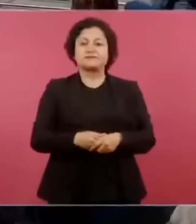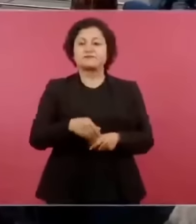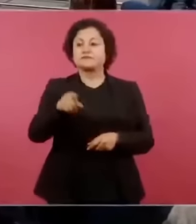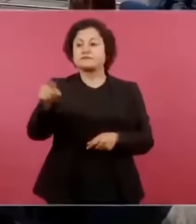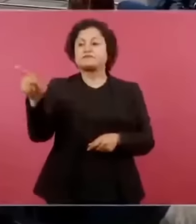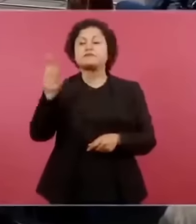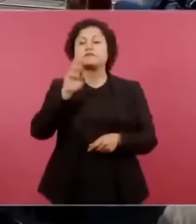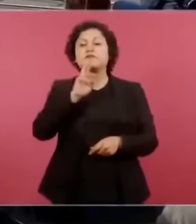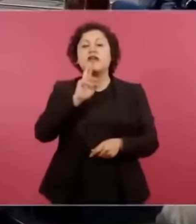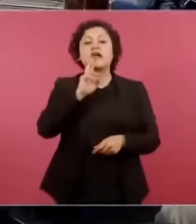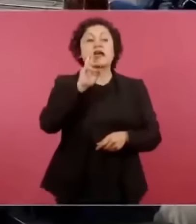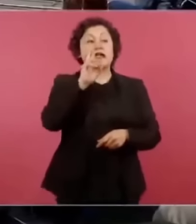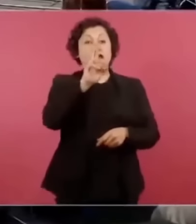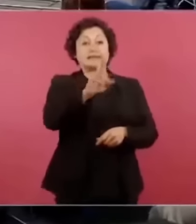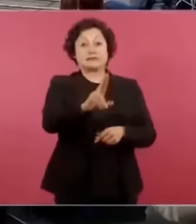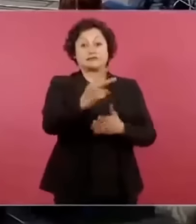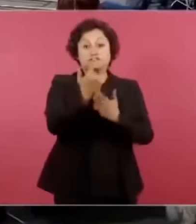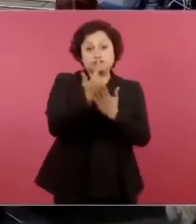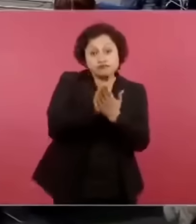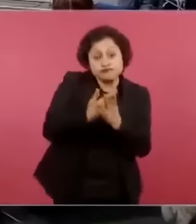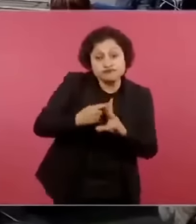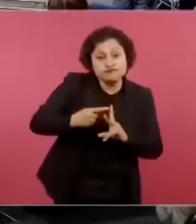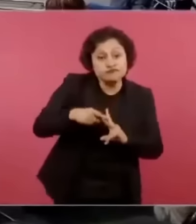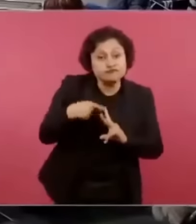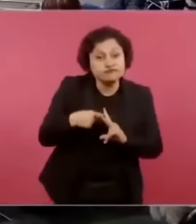Resultados de último momento.